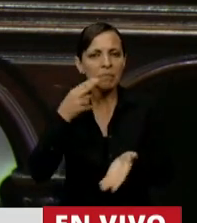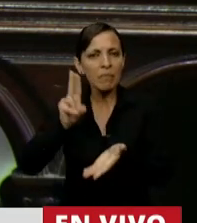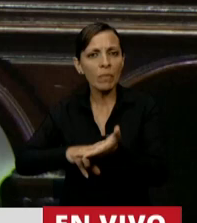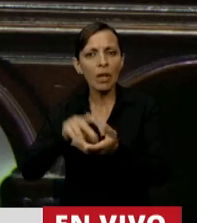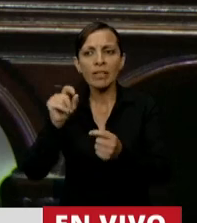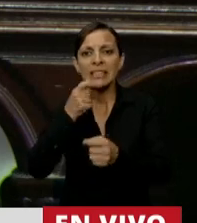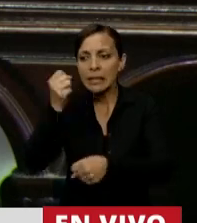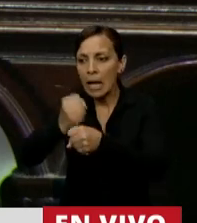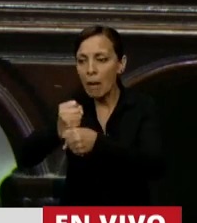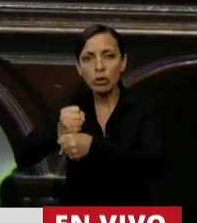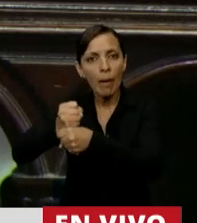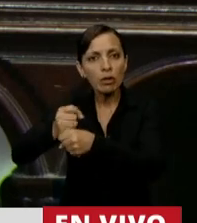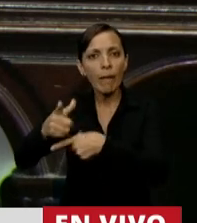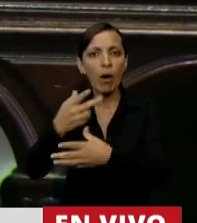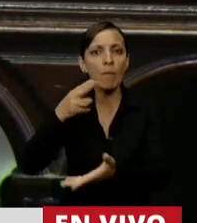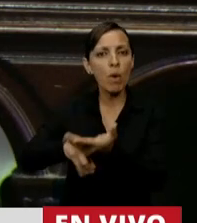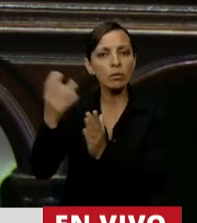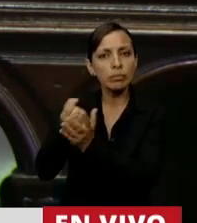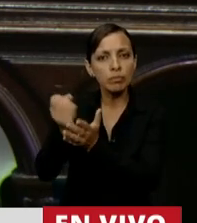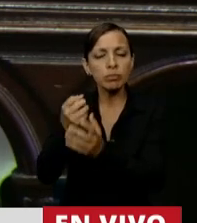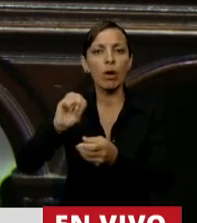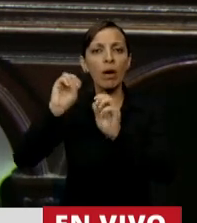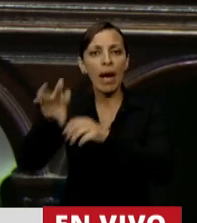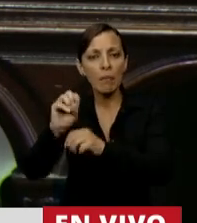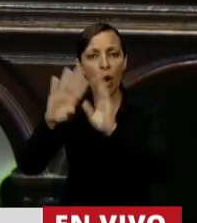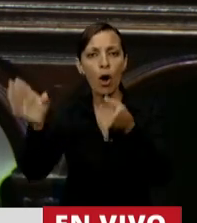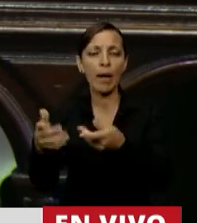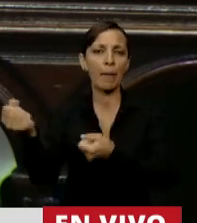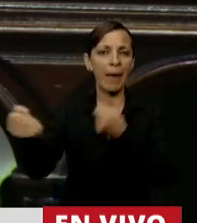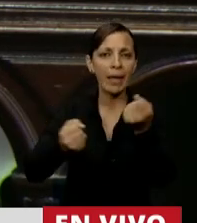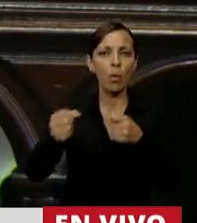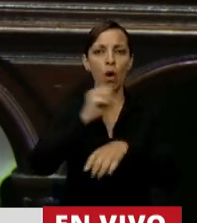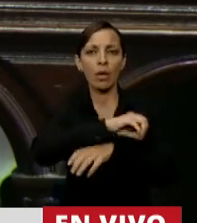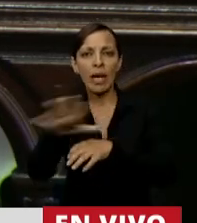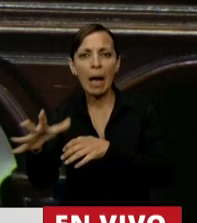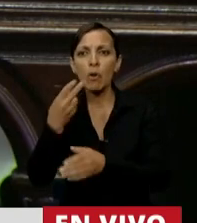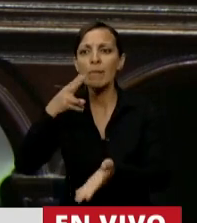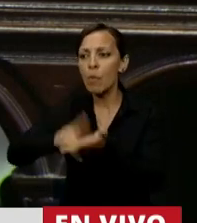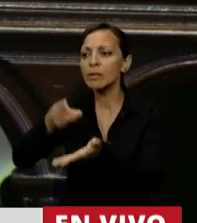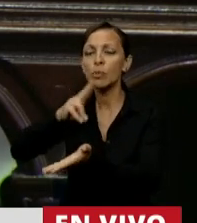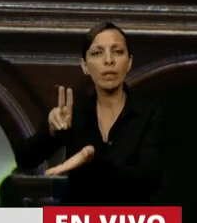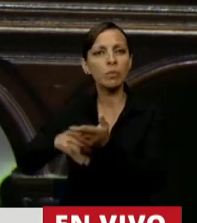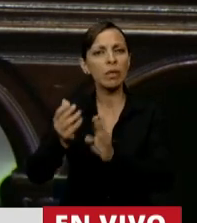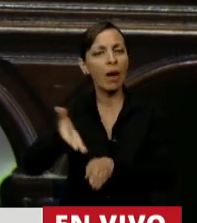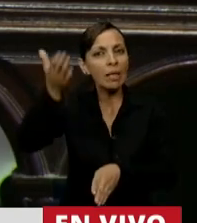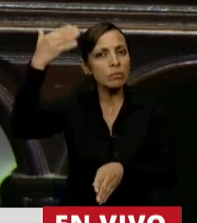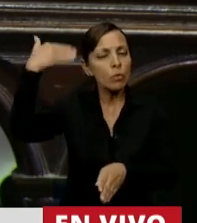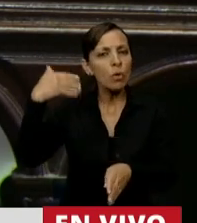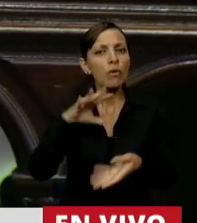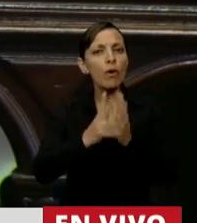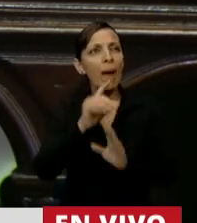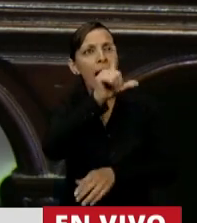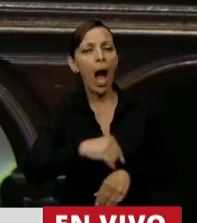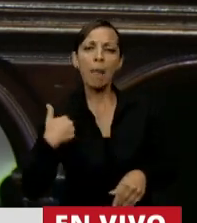capital del trabajo, que graben las máquinas, los galpones, los vehículos, los campos? Qué lejos que quedó ese discurso del país